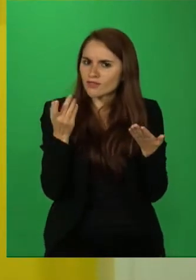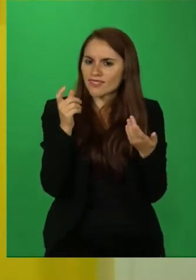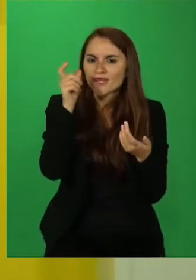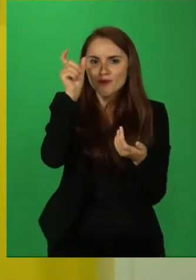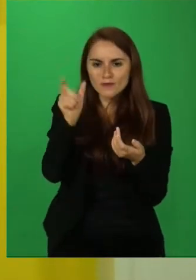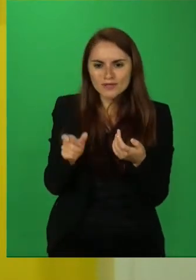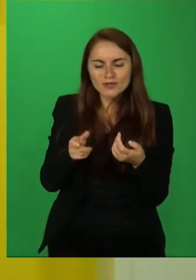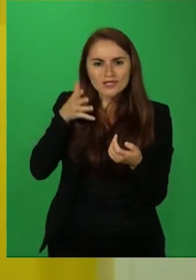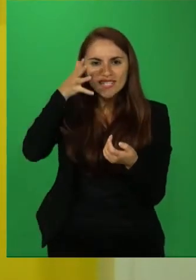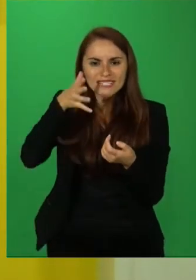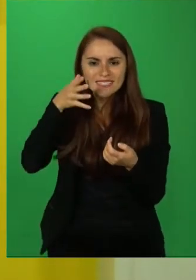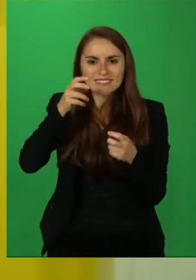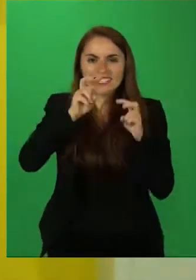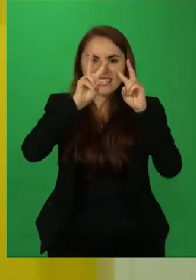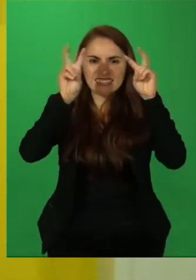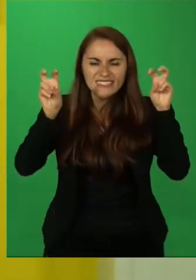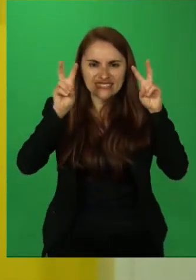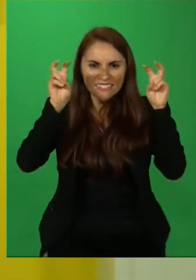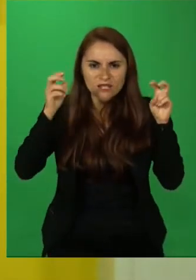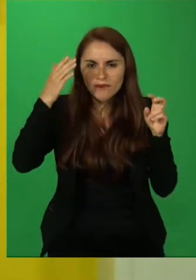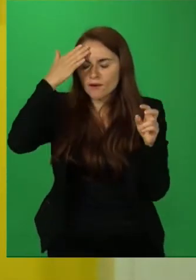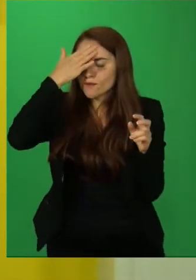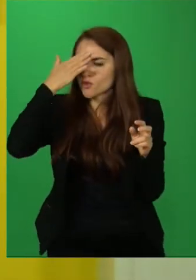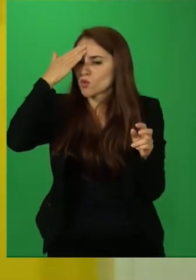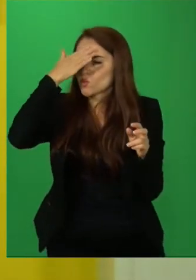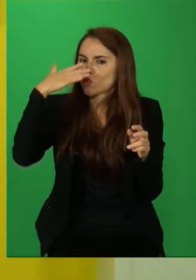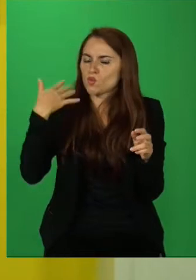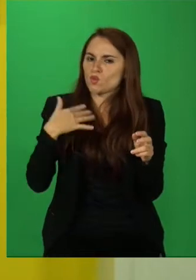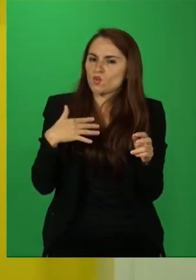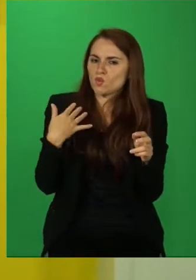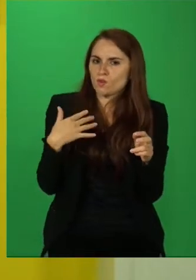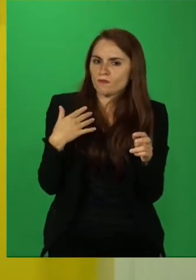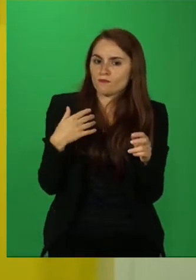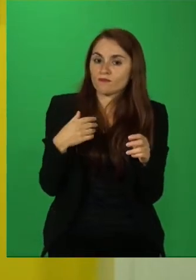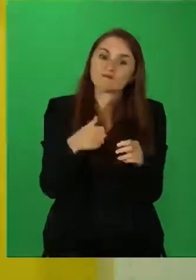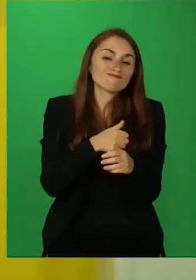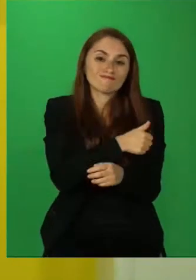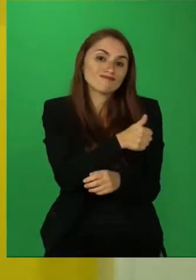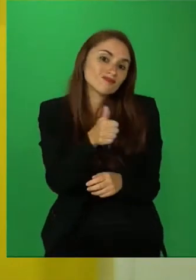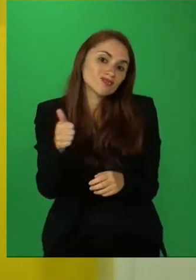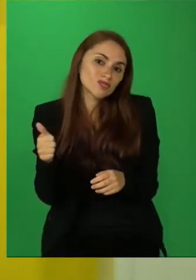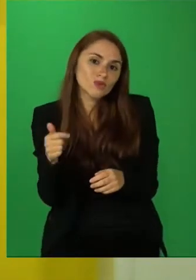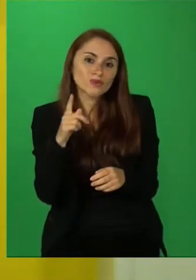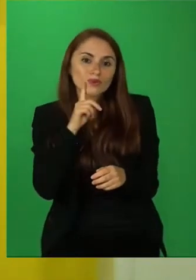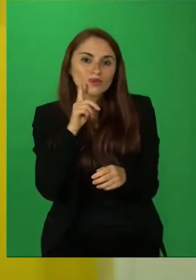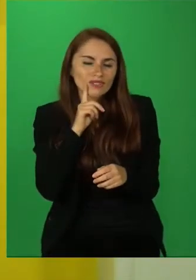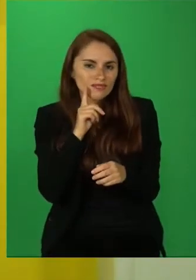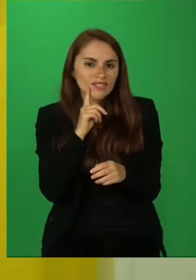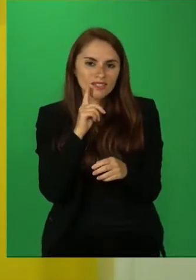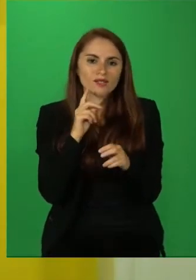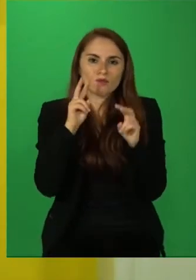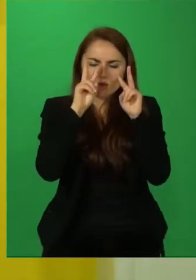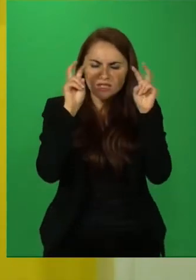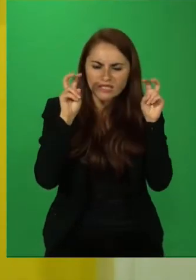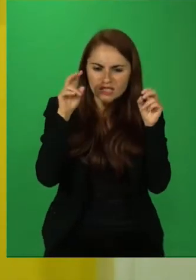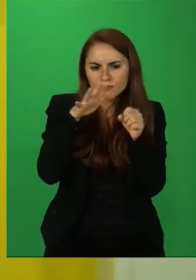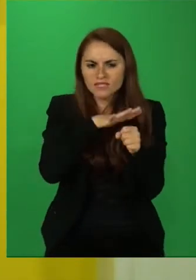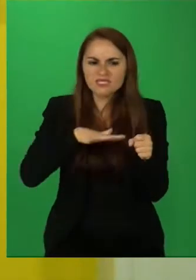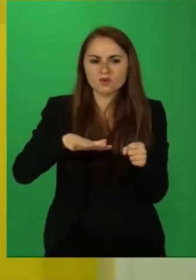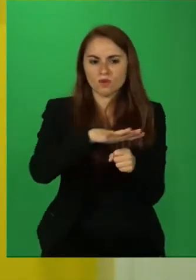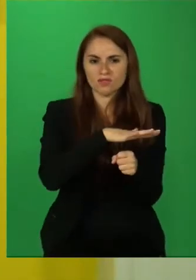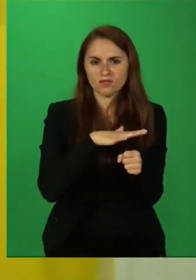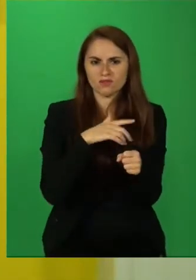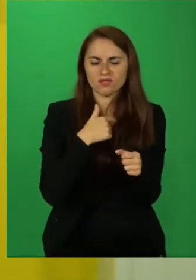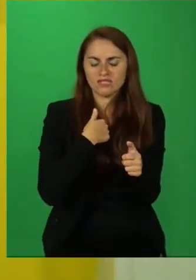temas preocupantes. Y todos tenemos alguna cosa, algún tema, alguna situación que nos